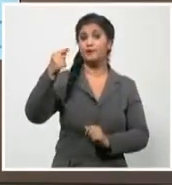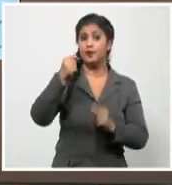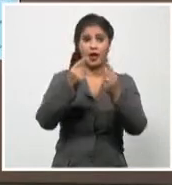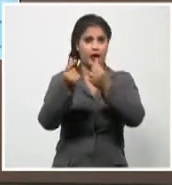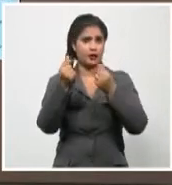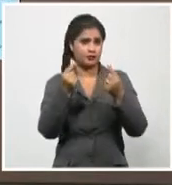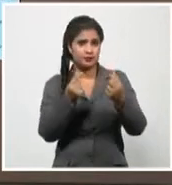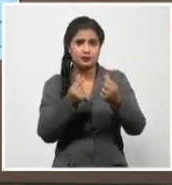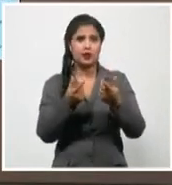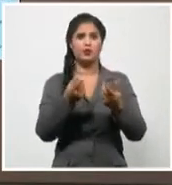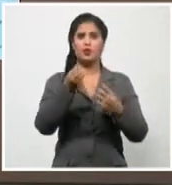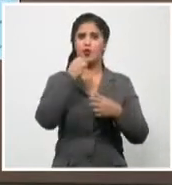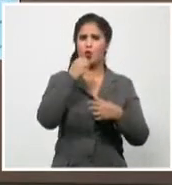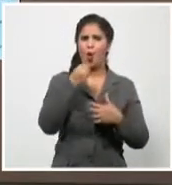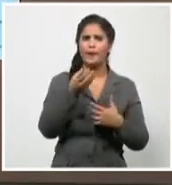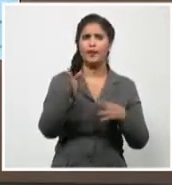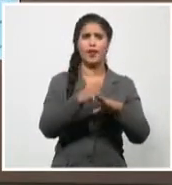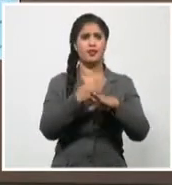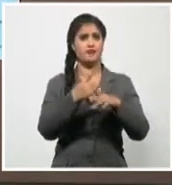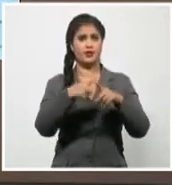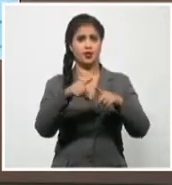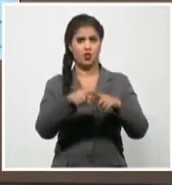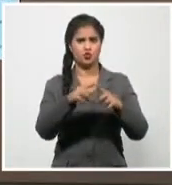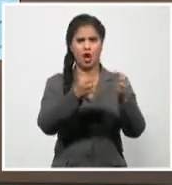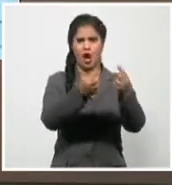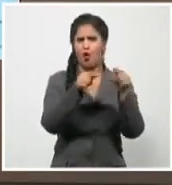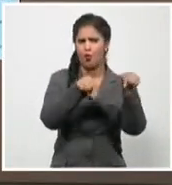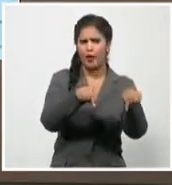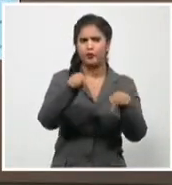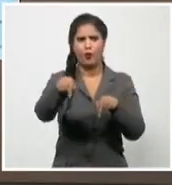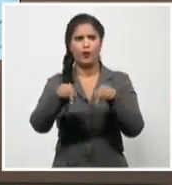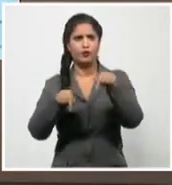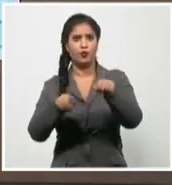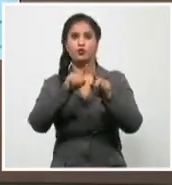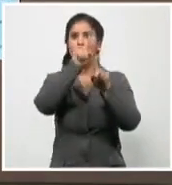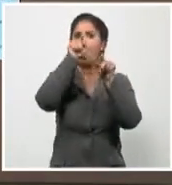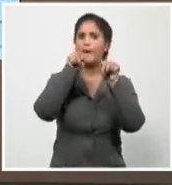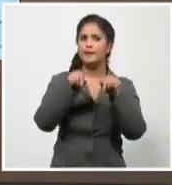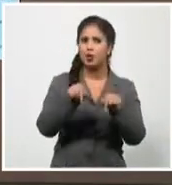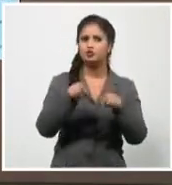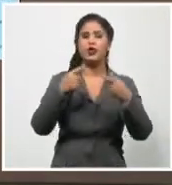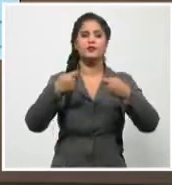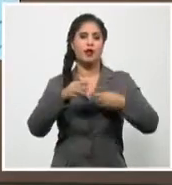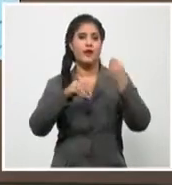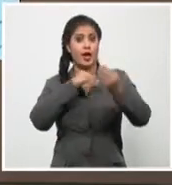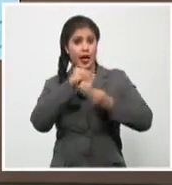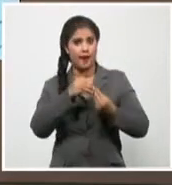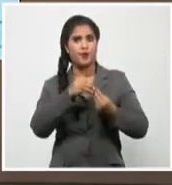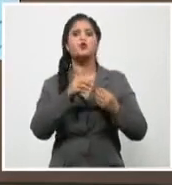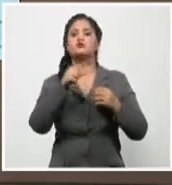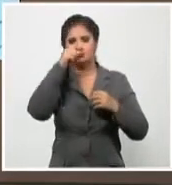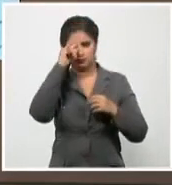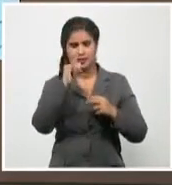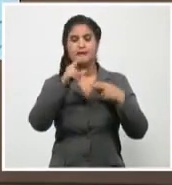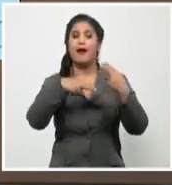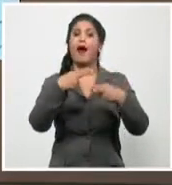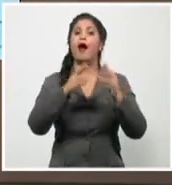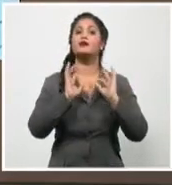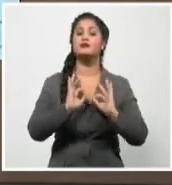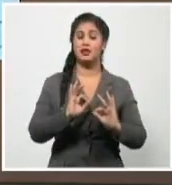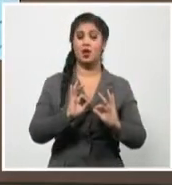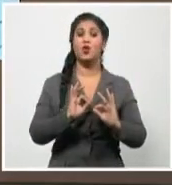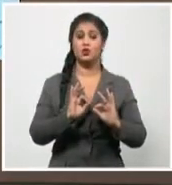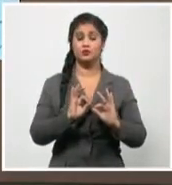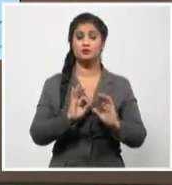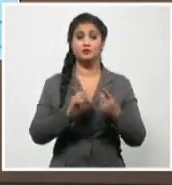pasos que se van con las correcciones pertinentes con las rectificaciones necesarias como hemos visto pero